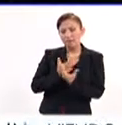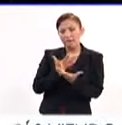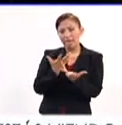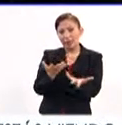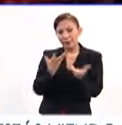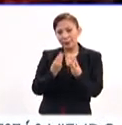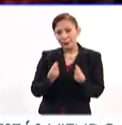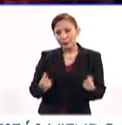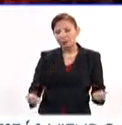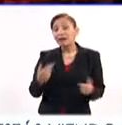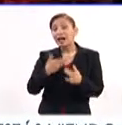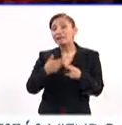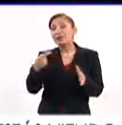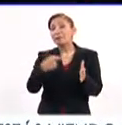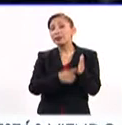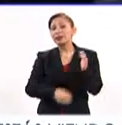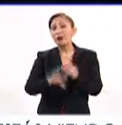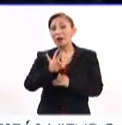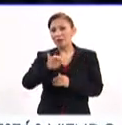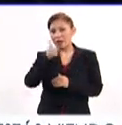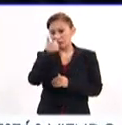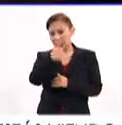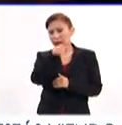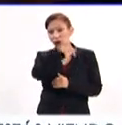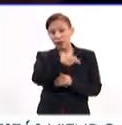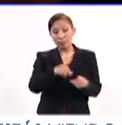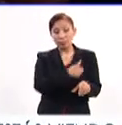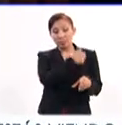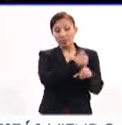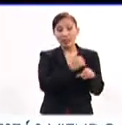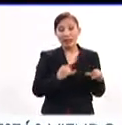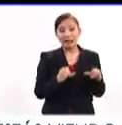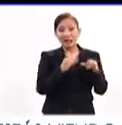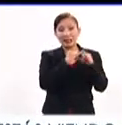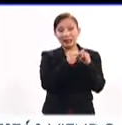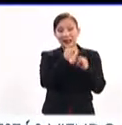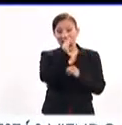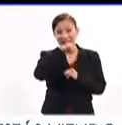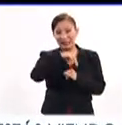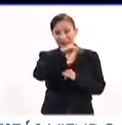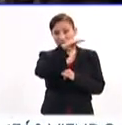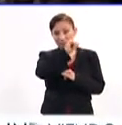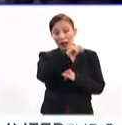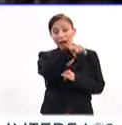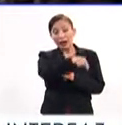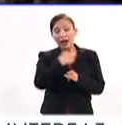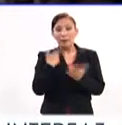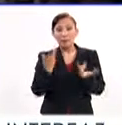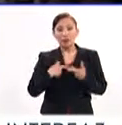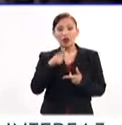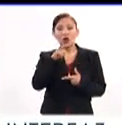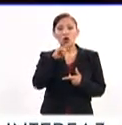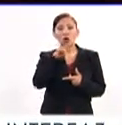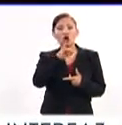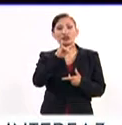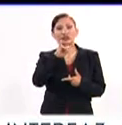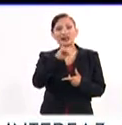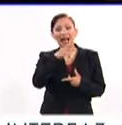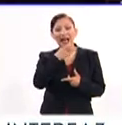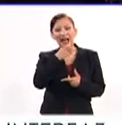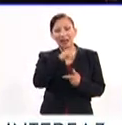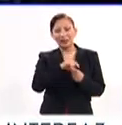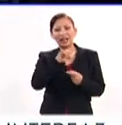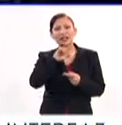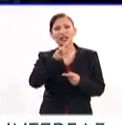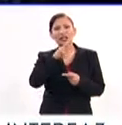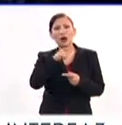Sin embargo, fue hasta 1946, con la creación del Instituto Nacional de Bellas Artes, que autores como Luisa Josefina Hernández,